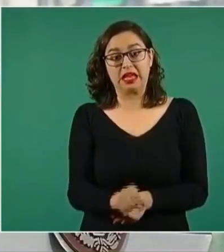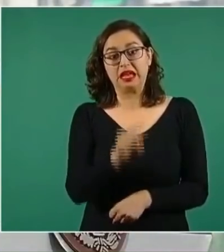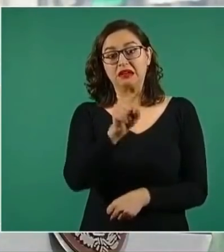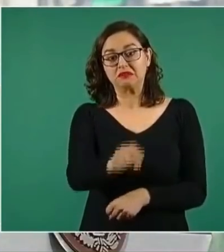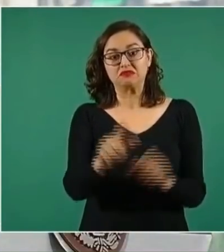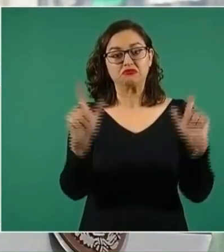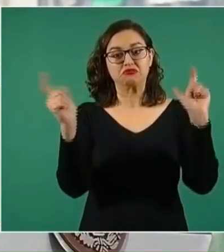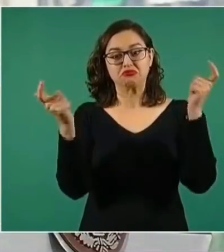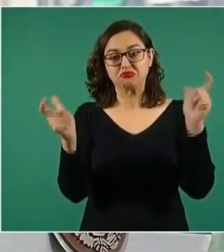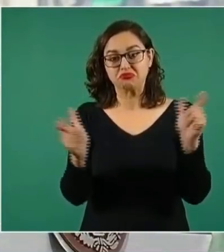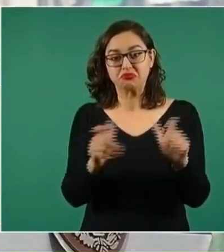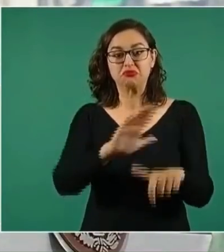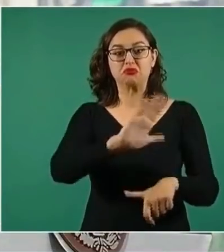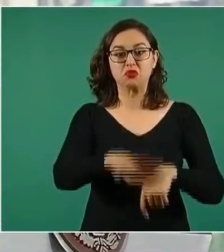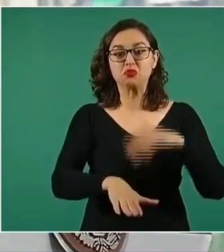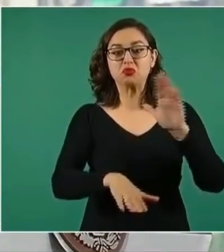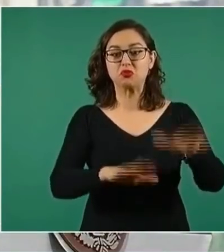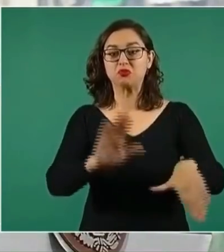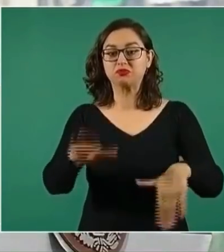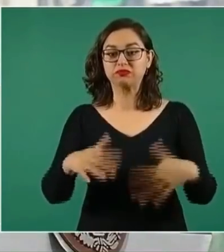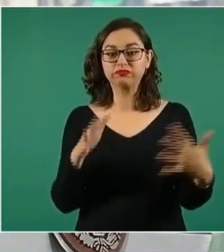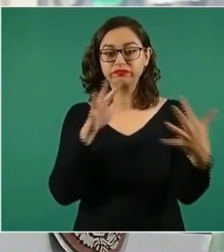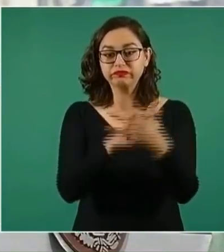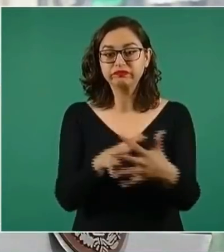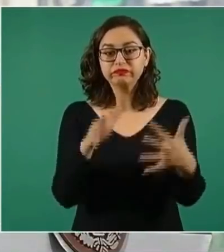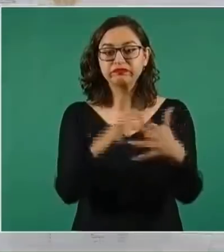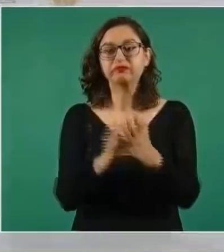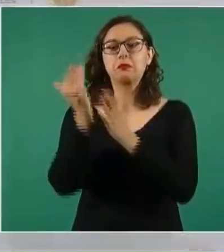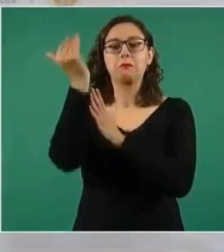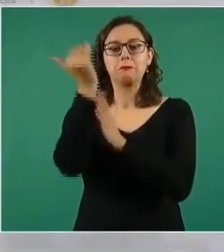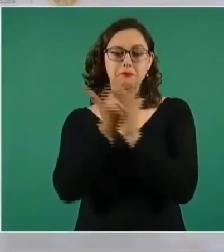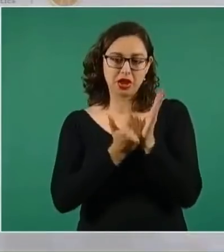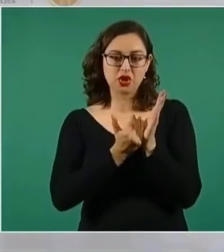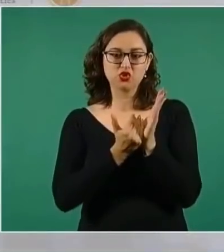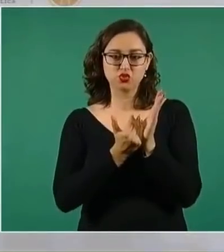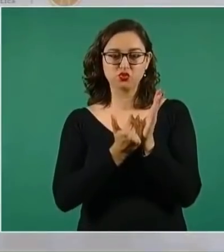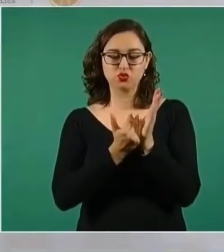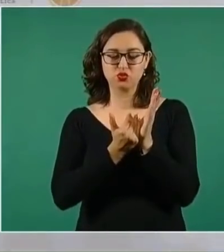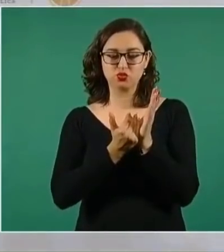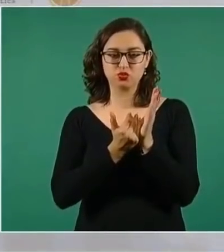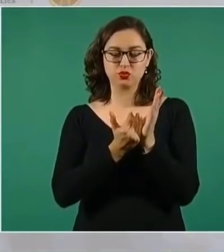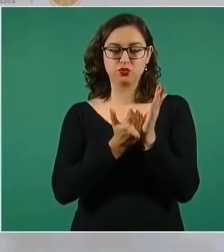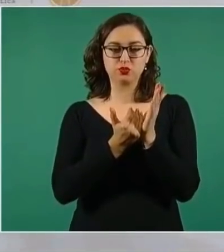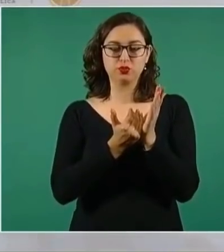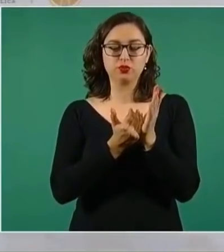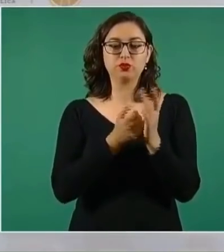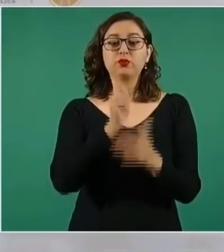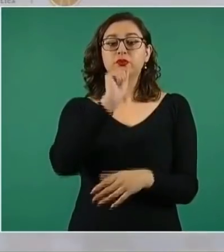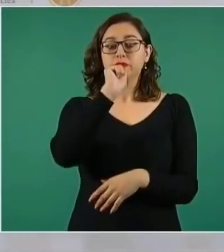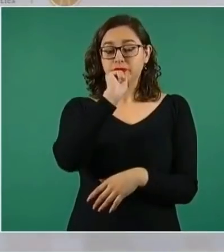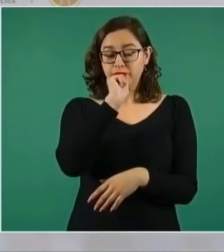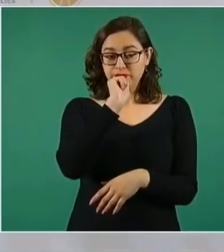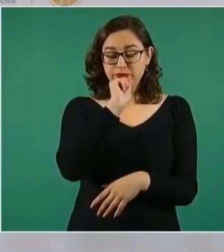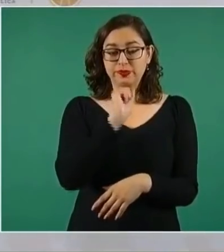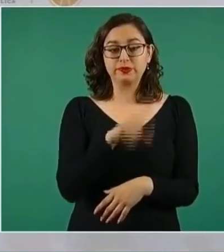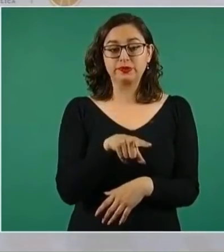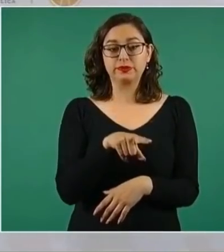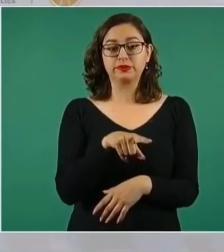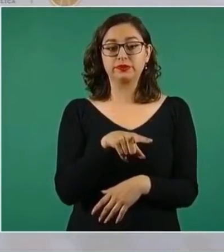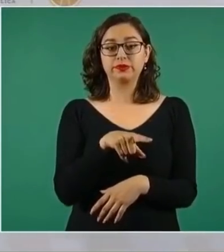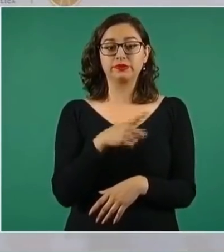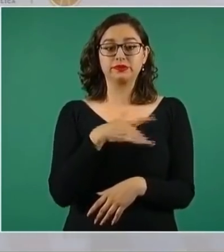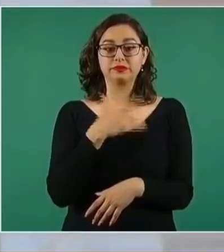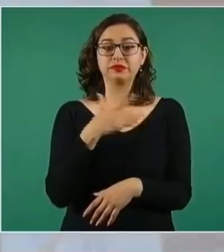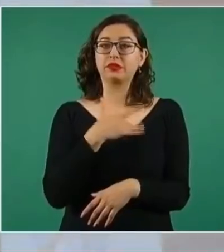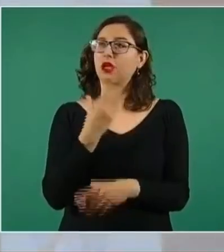la guerra y no peleasen tanto. Y el mismo cronista da